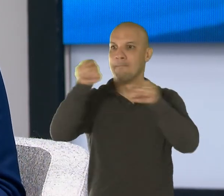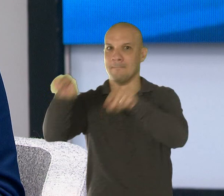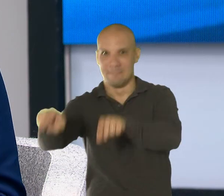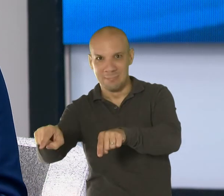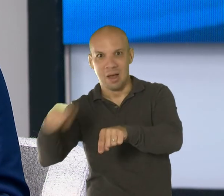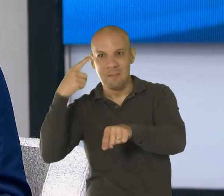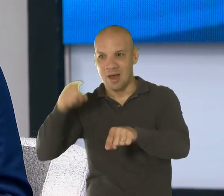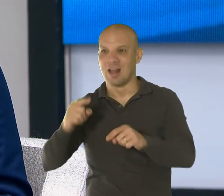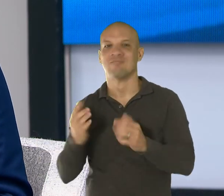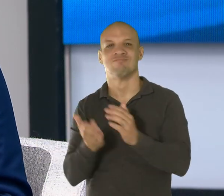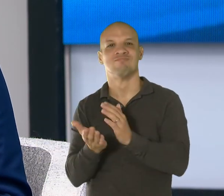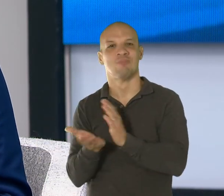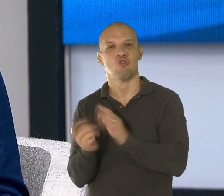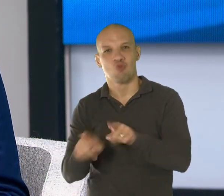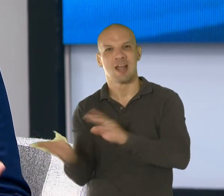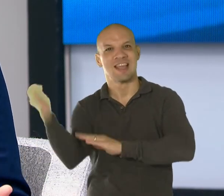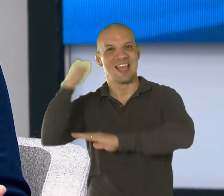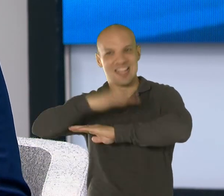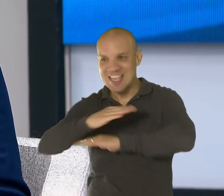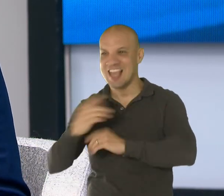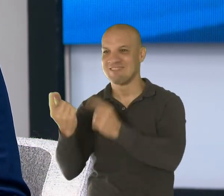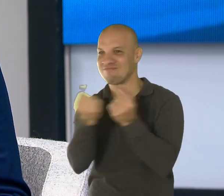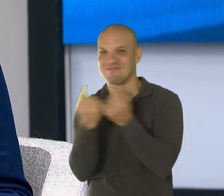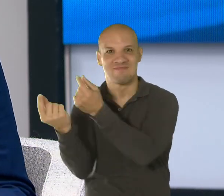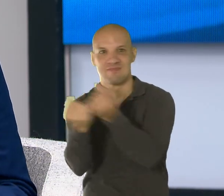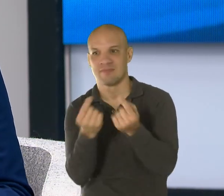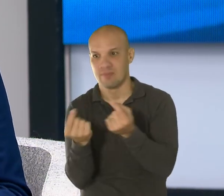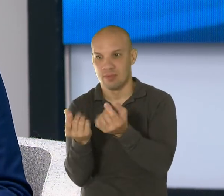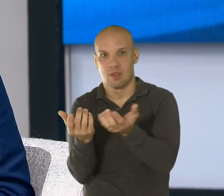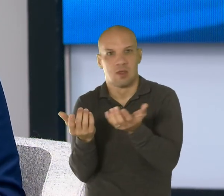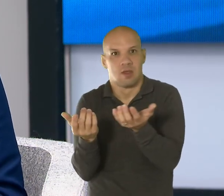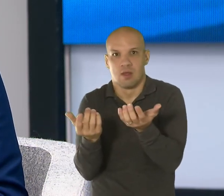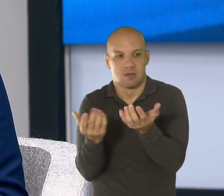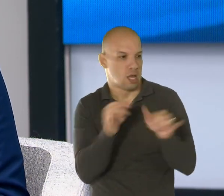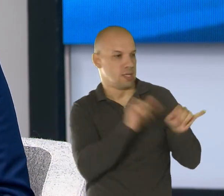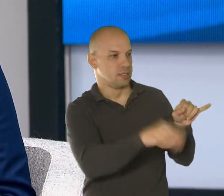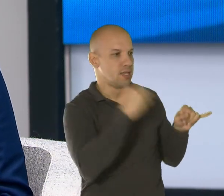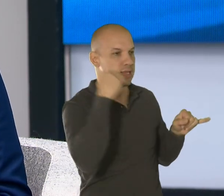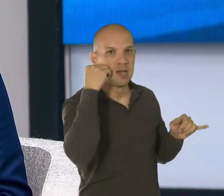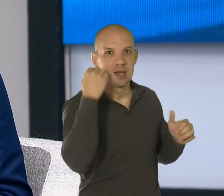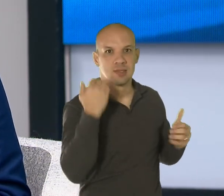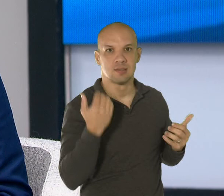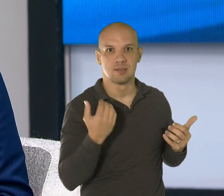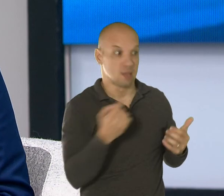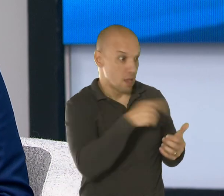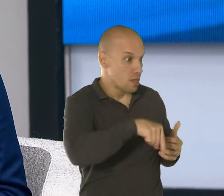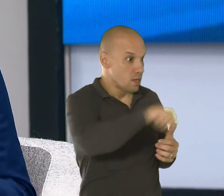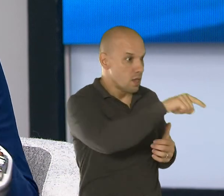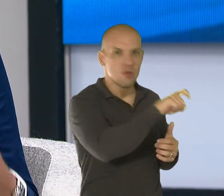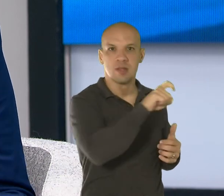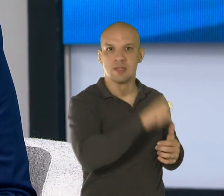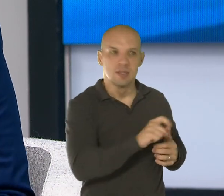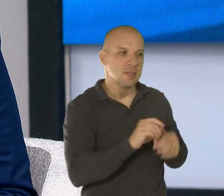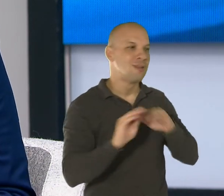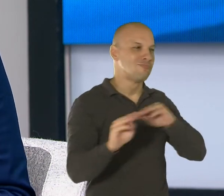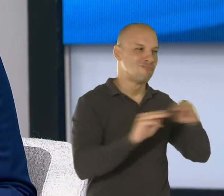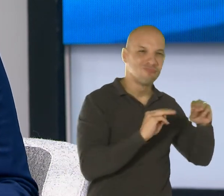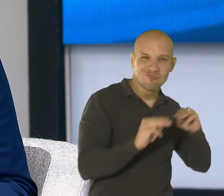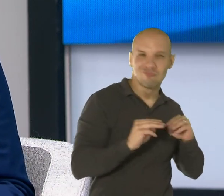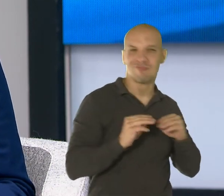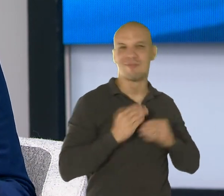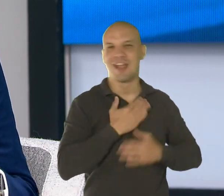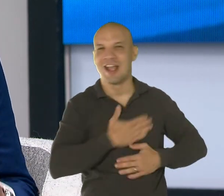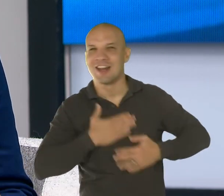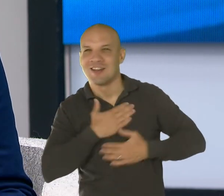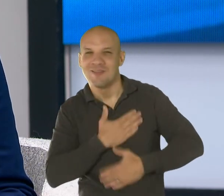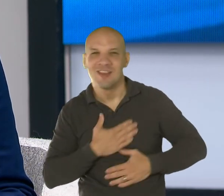necesariamente retomar actividades, y estos adultos mayores que necesitan la movilidad, que necesitan entretenimiento, distraerse,